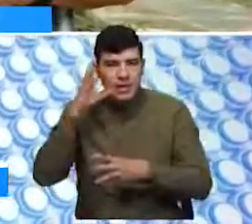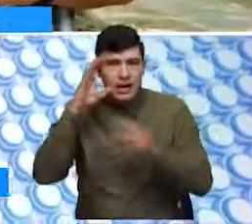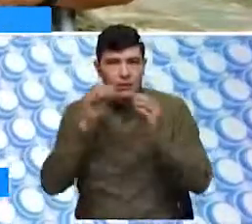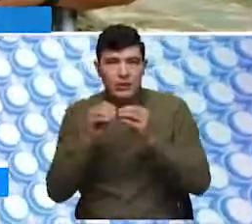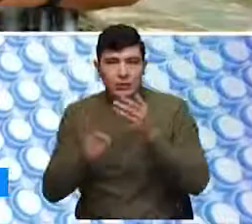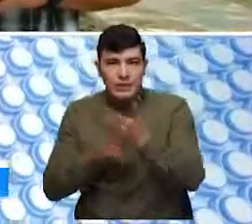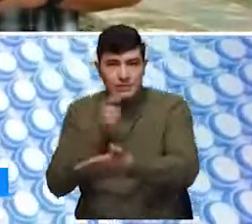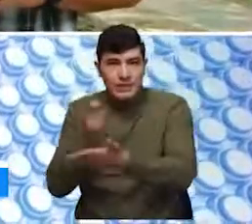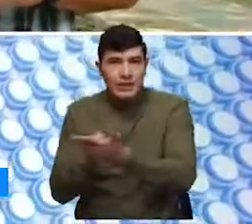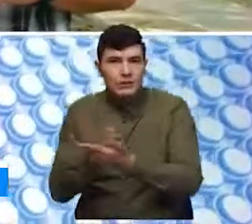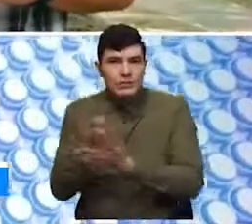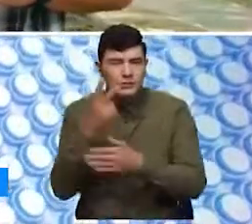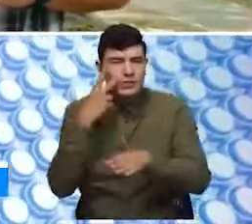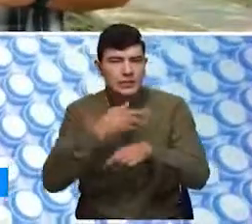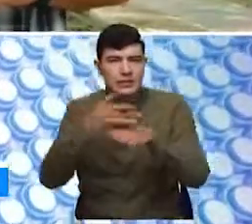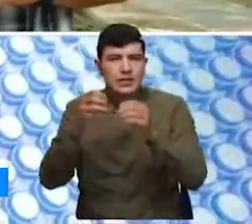oriente noticias muy buenas tardes